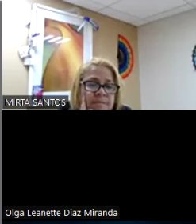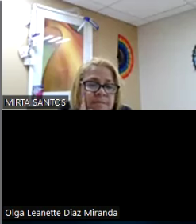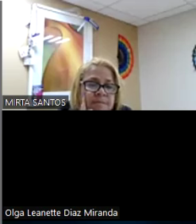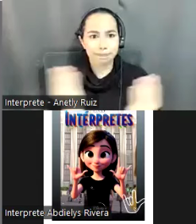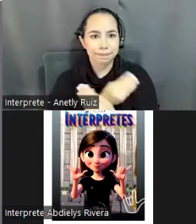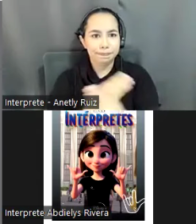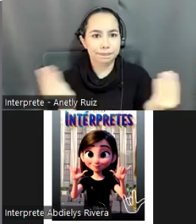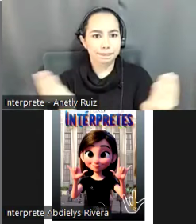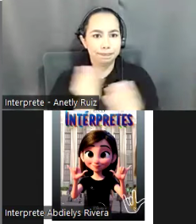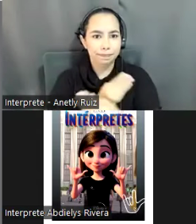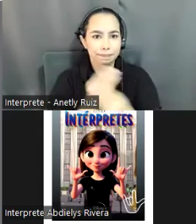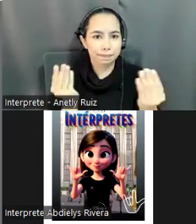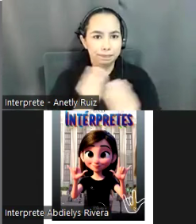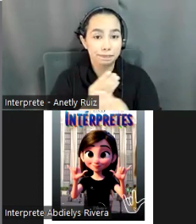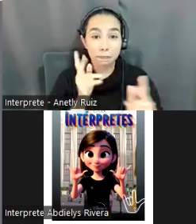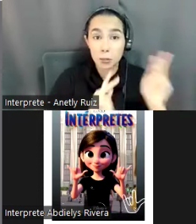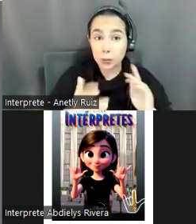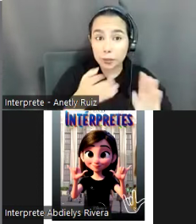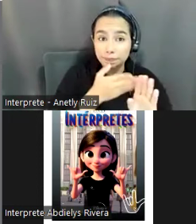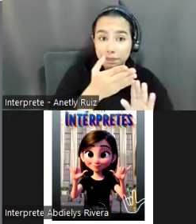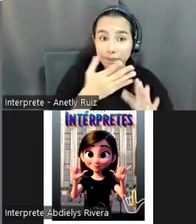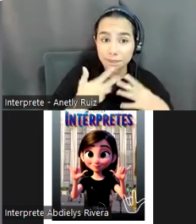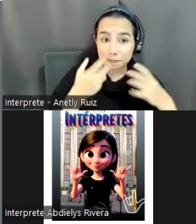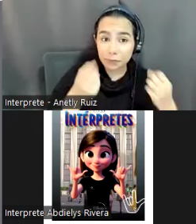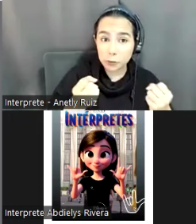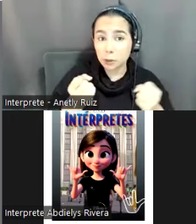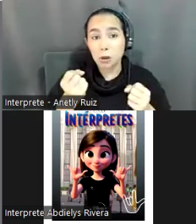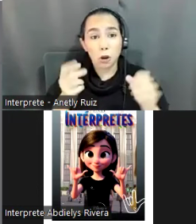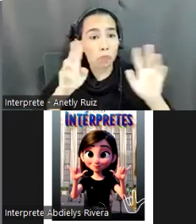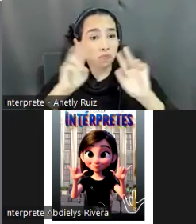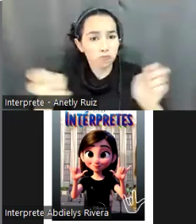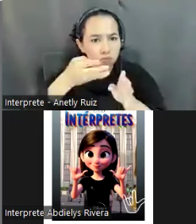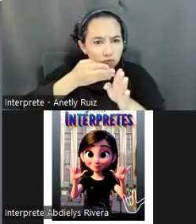de la salud, público general y expertos en el tema, donde todos